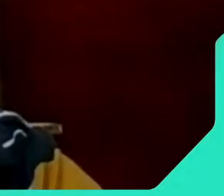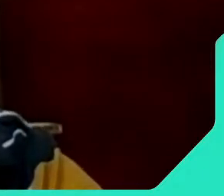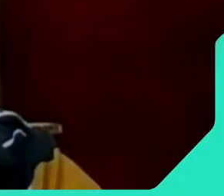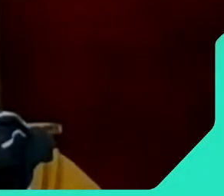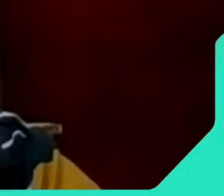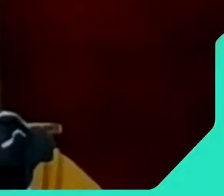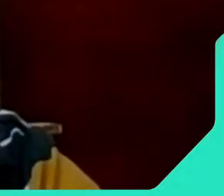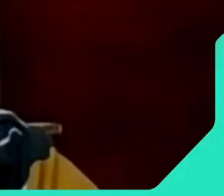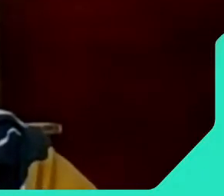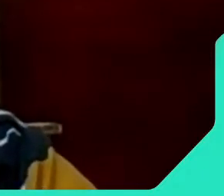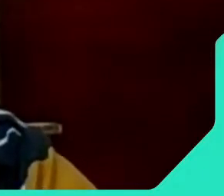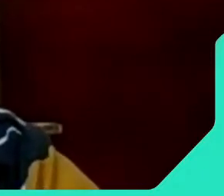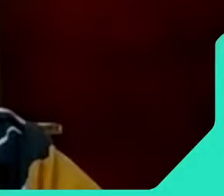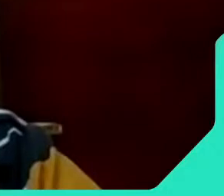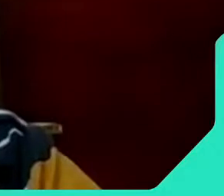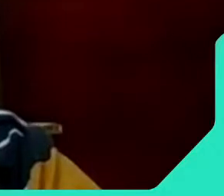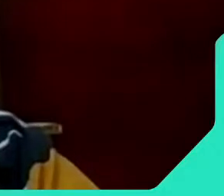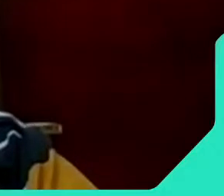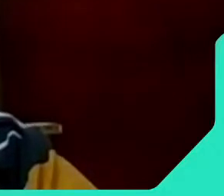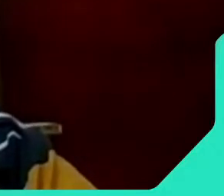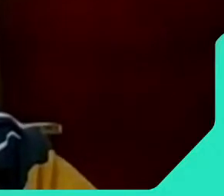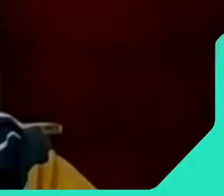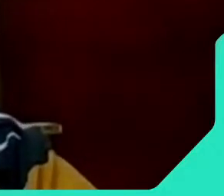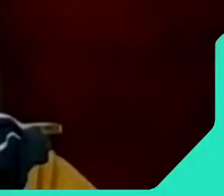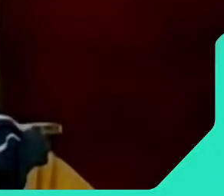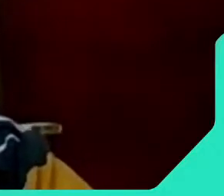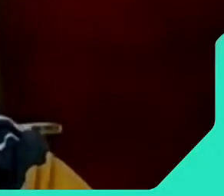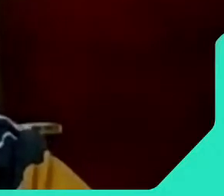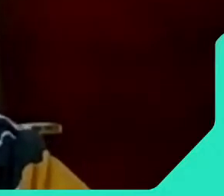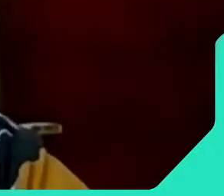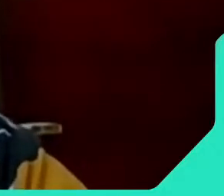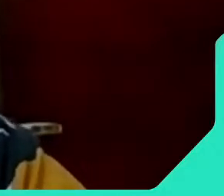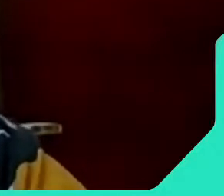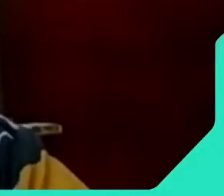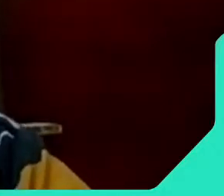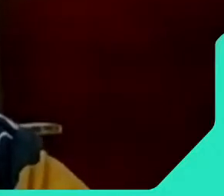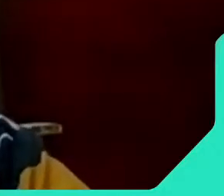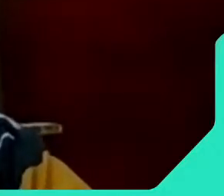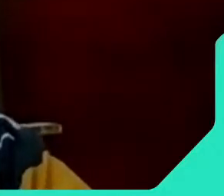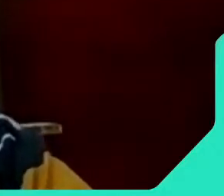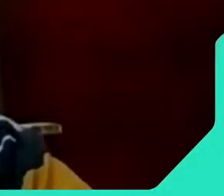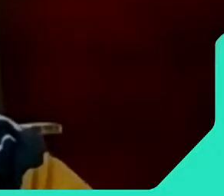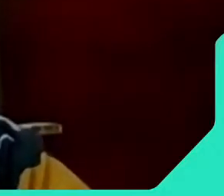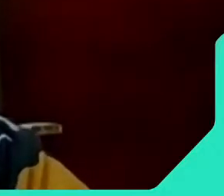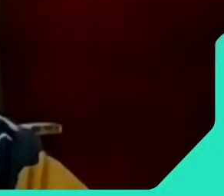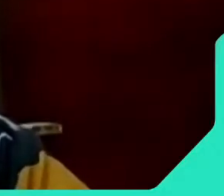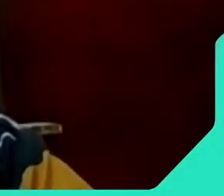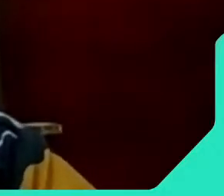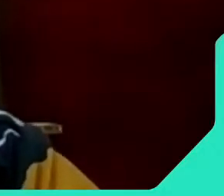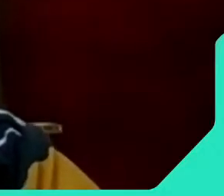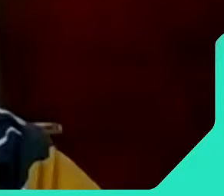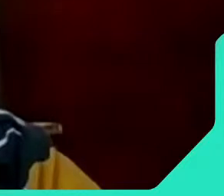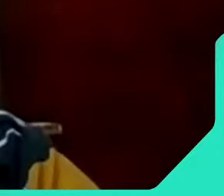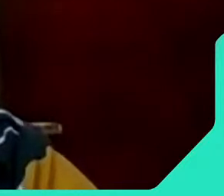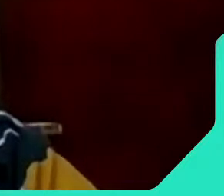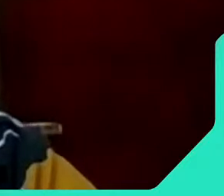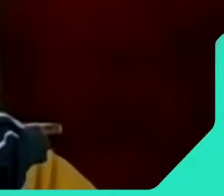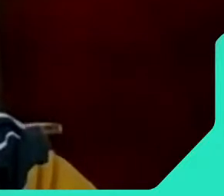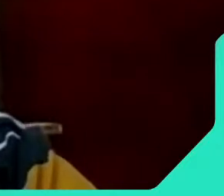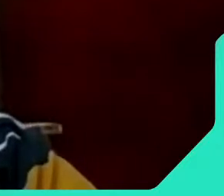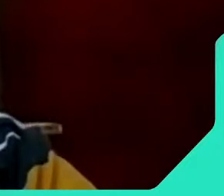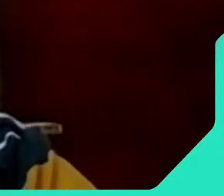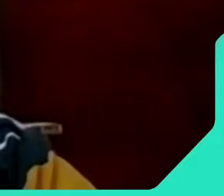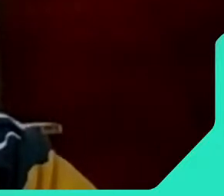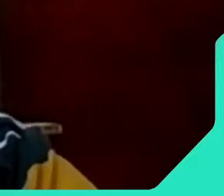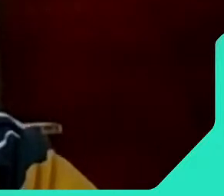cedo el paso a los profesores que van a disertar ahora, a los alumnos y alumnas que también van a hablar, para que